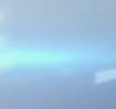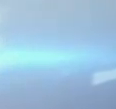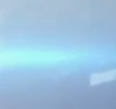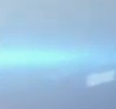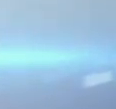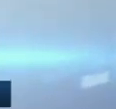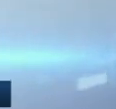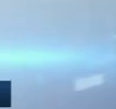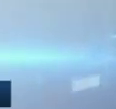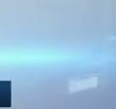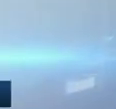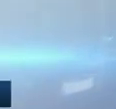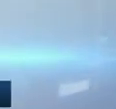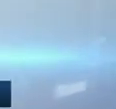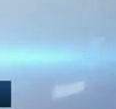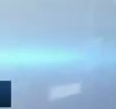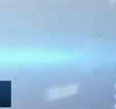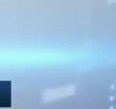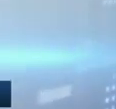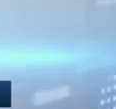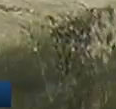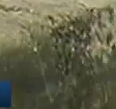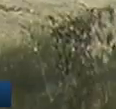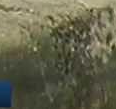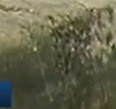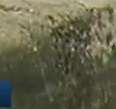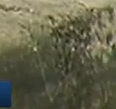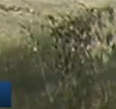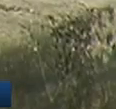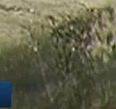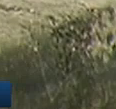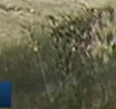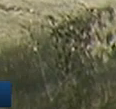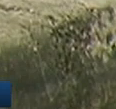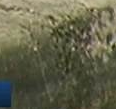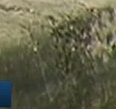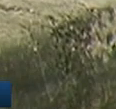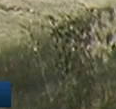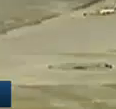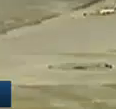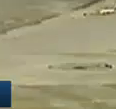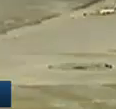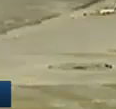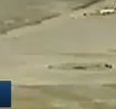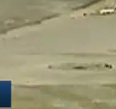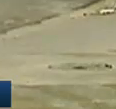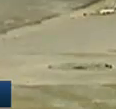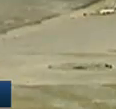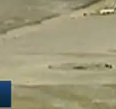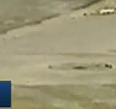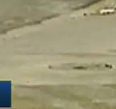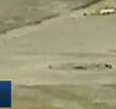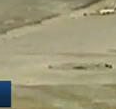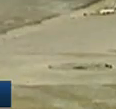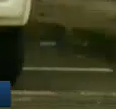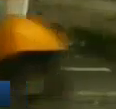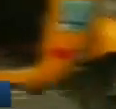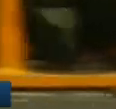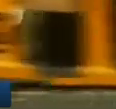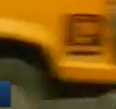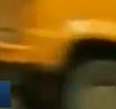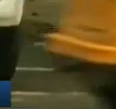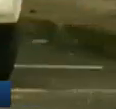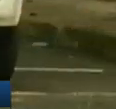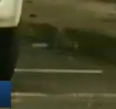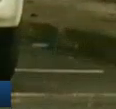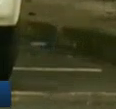En otro hecho violento, sujetos asesinan a un menor de 14 años en un conflictivo sector de la urbe porteña. Testigos